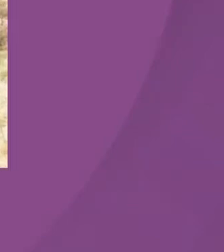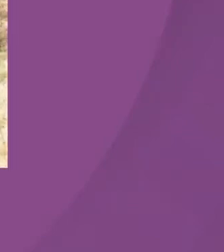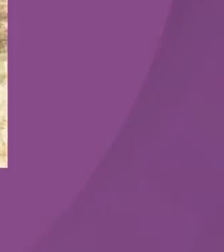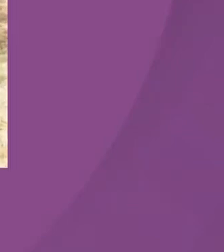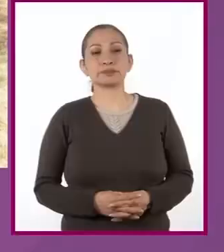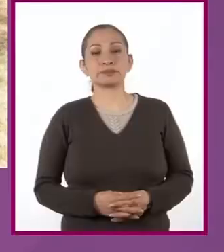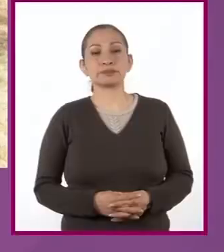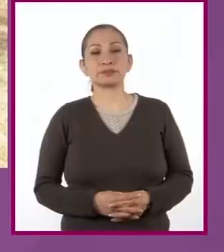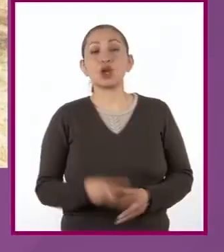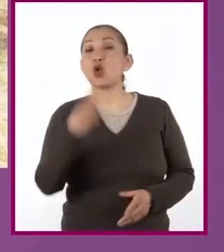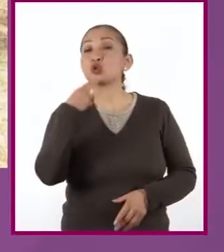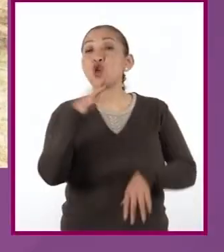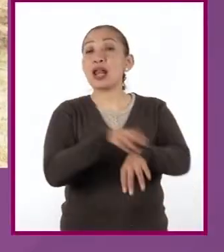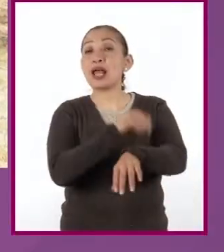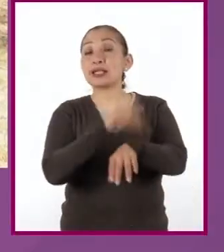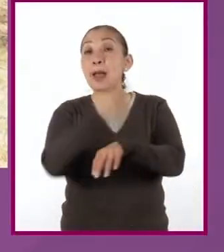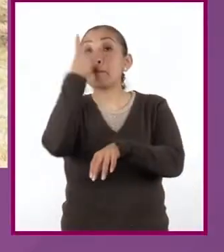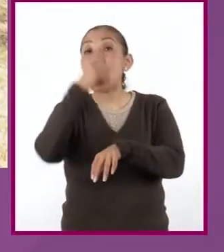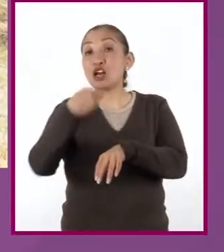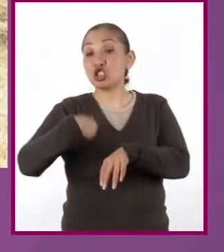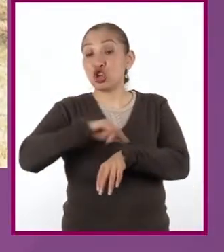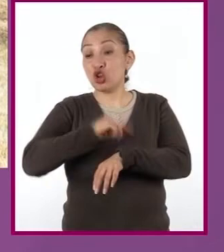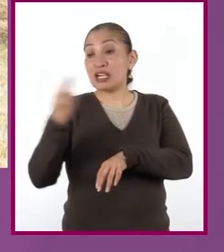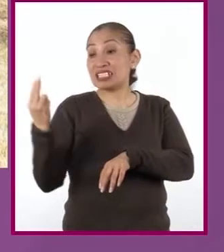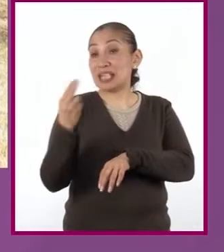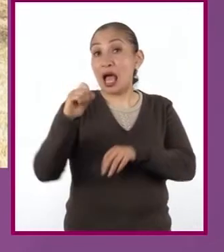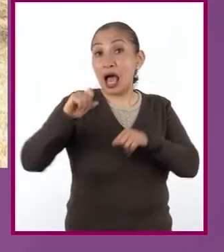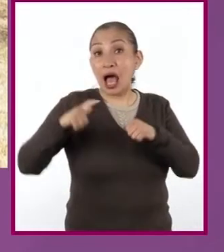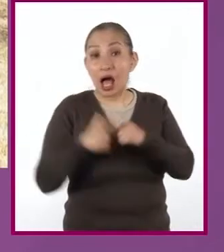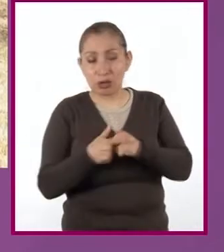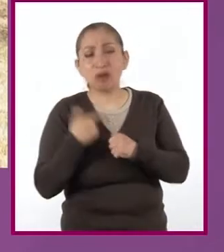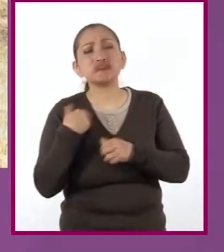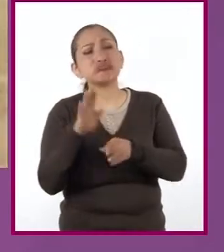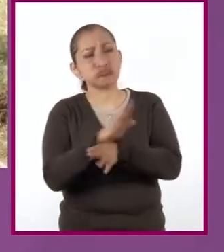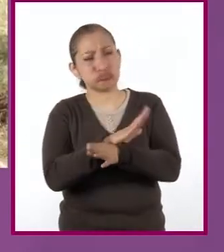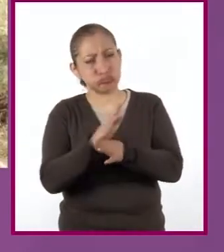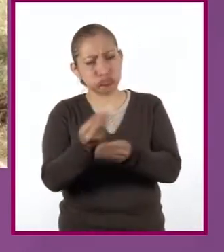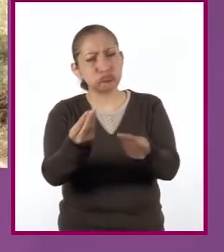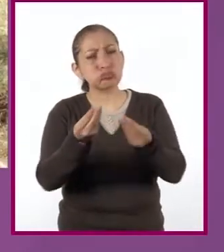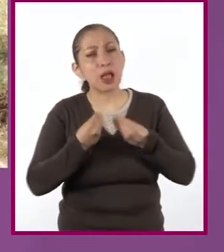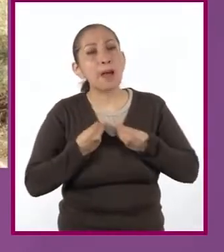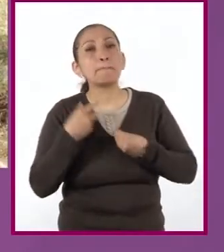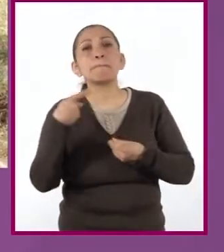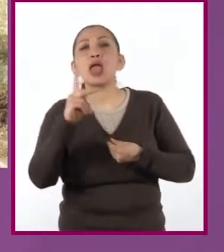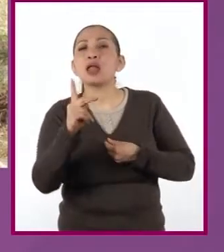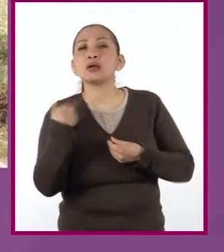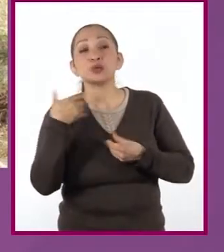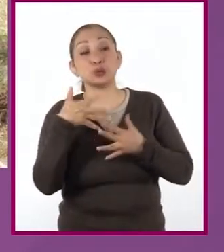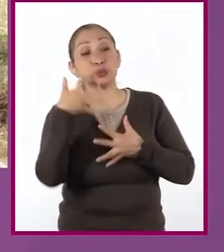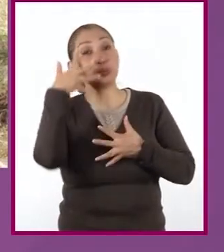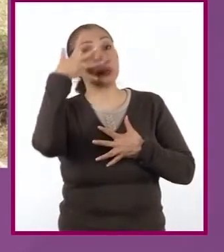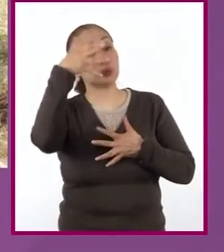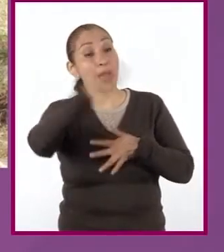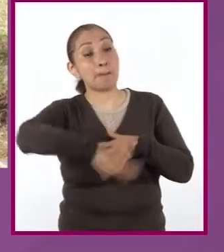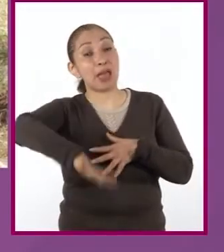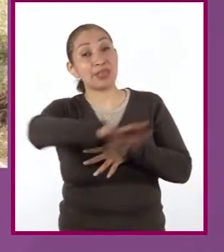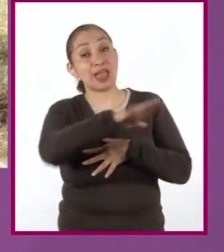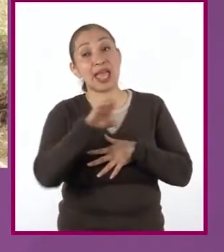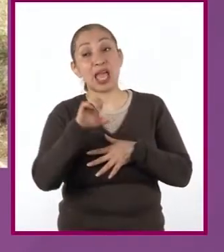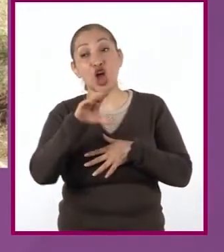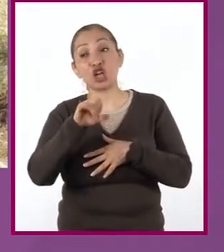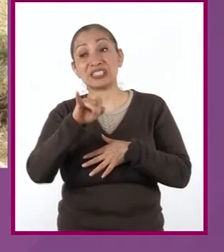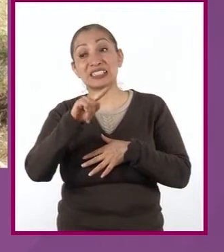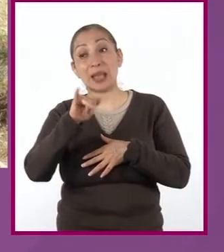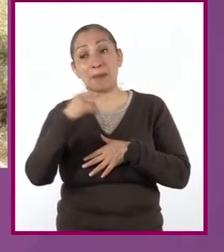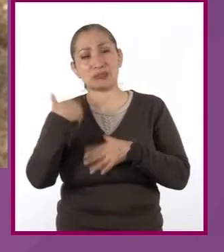El uso de la energía para satisfacer nuestras necesidades nos brinda grandes beneficios, pero el costo para el ambiente y los ecosistemas